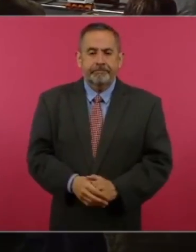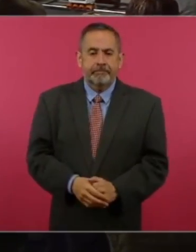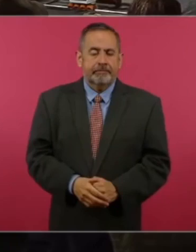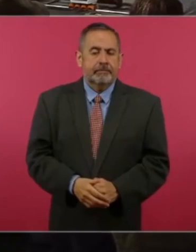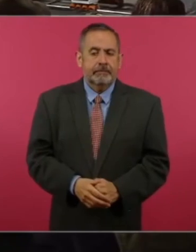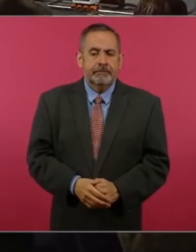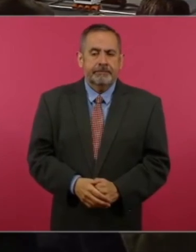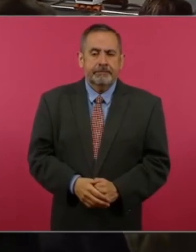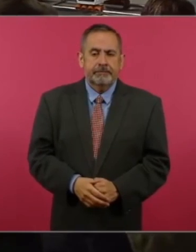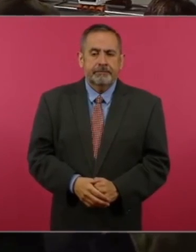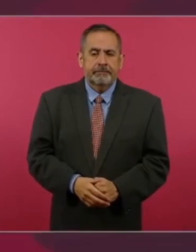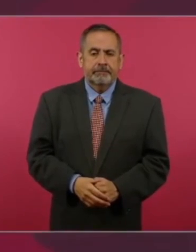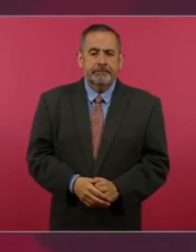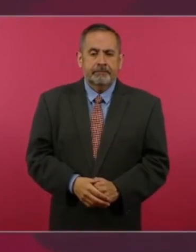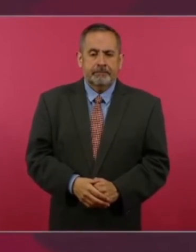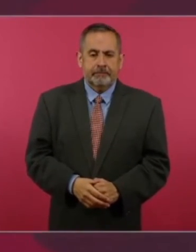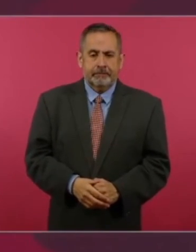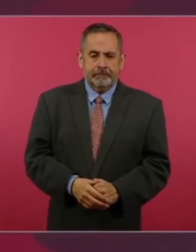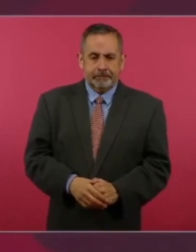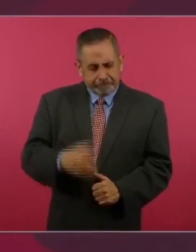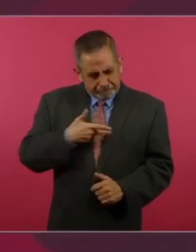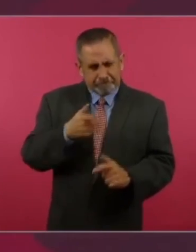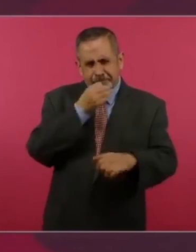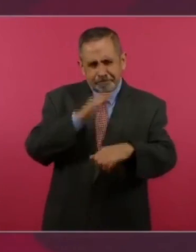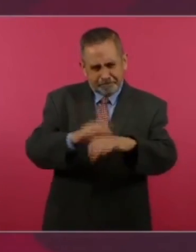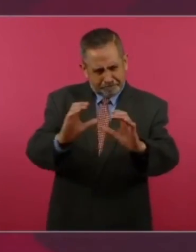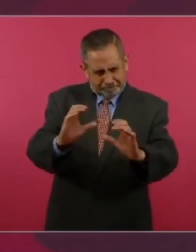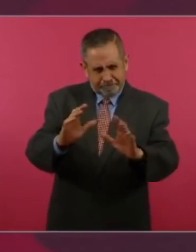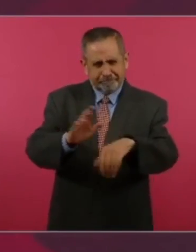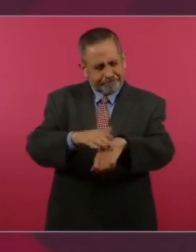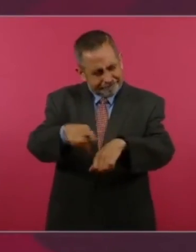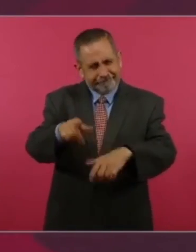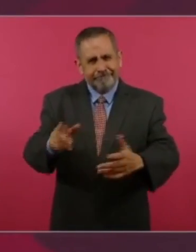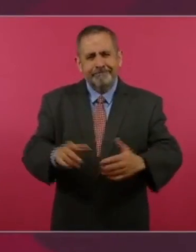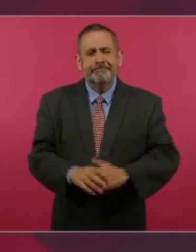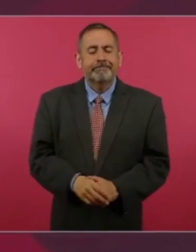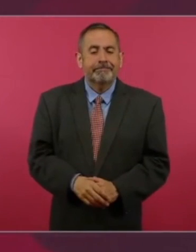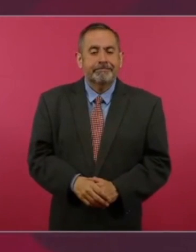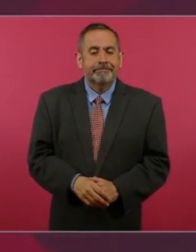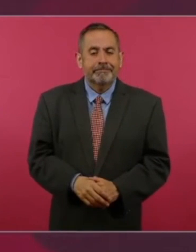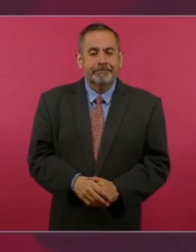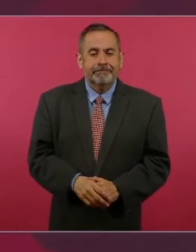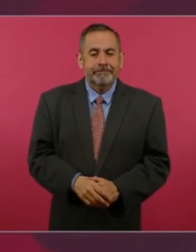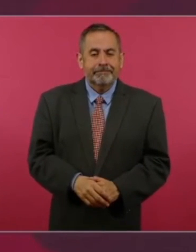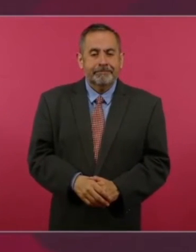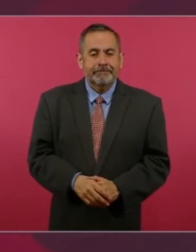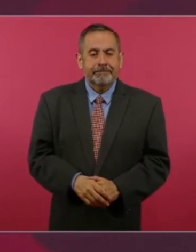otros pinches datos, perros. Tengan cuidado ustedes, ¿eh? Ustedes del